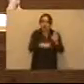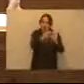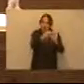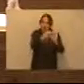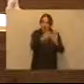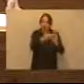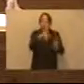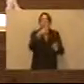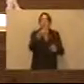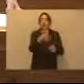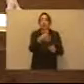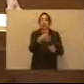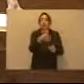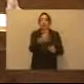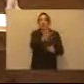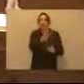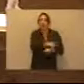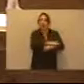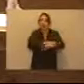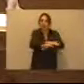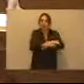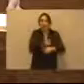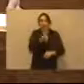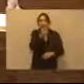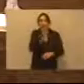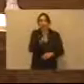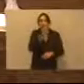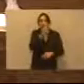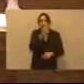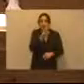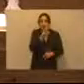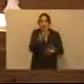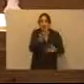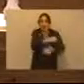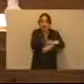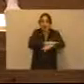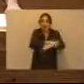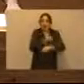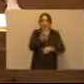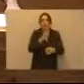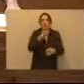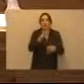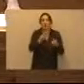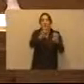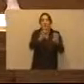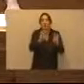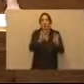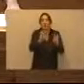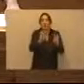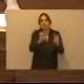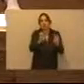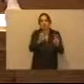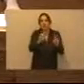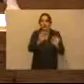indoencia coa que el goberno socialista, que ten el goberno socialista ante a seriedade del